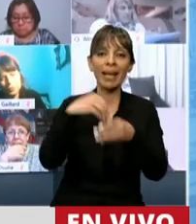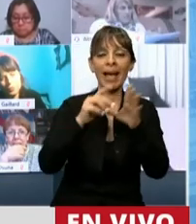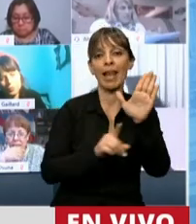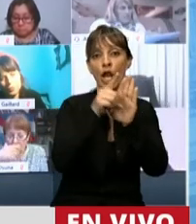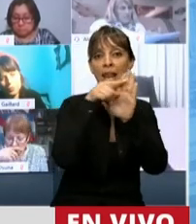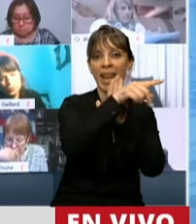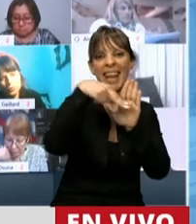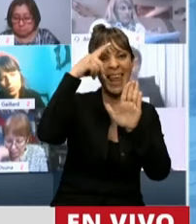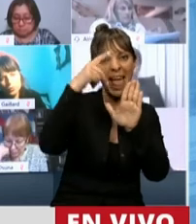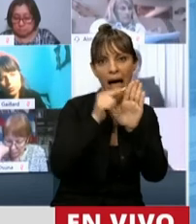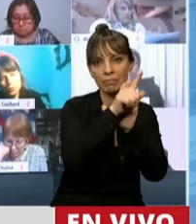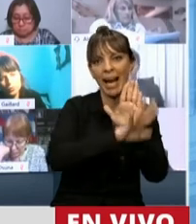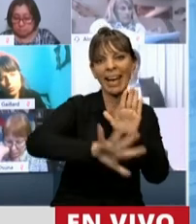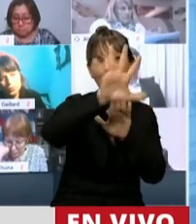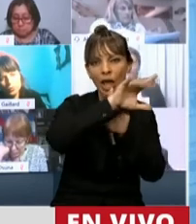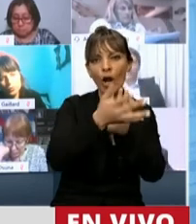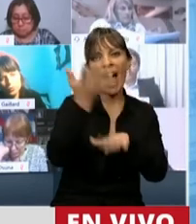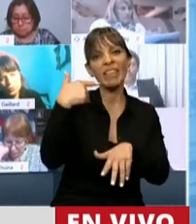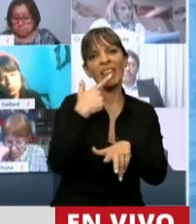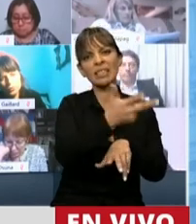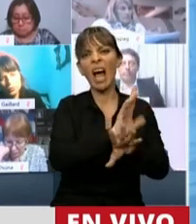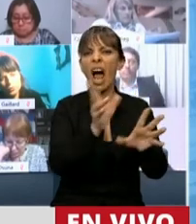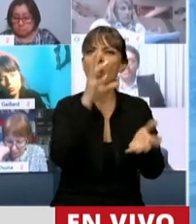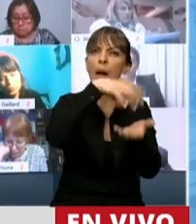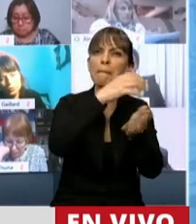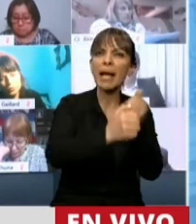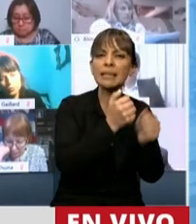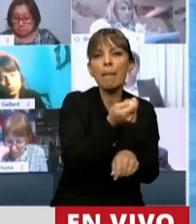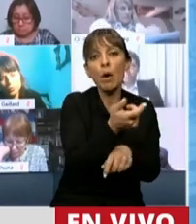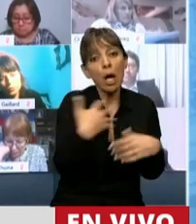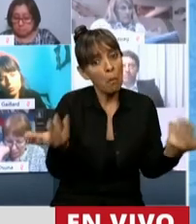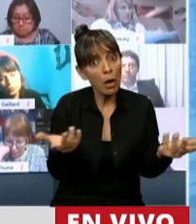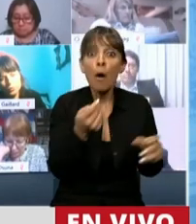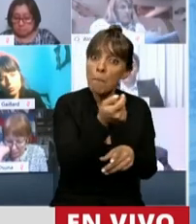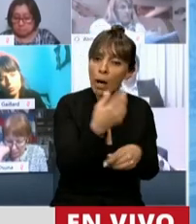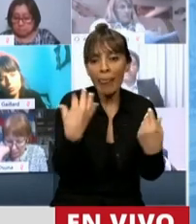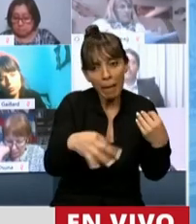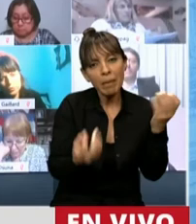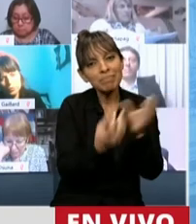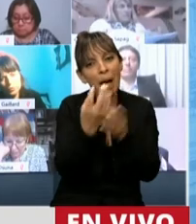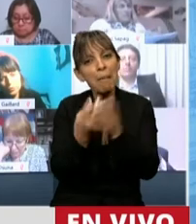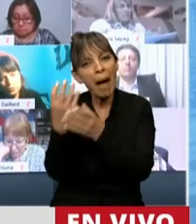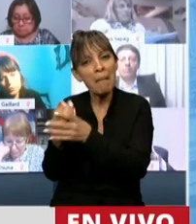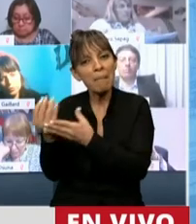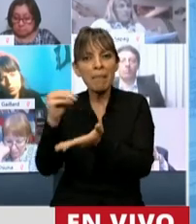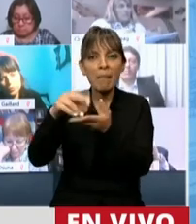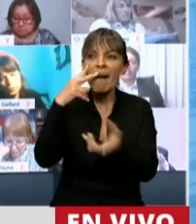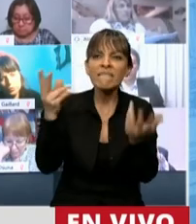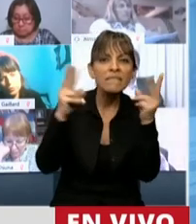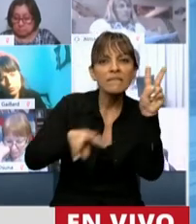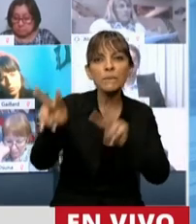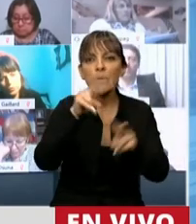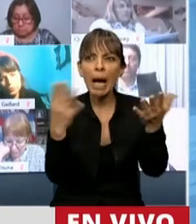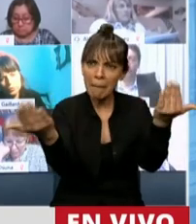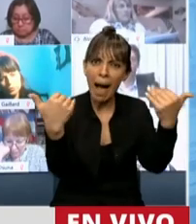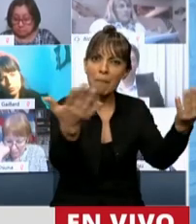es por ahí una región de la que decían que hay pocas empresas. Y bueno, vamos a crearlas, vamos a trabajar, vamos a buscar esos talentos, los